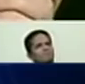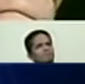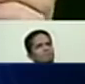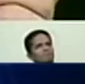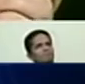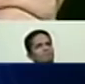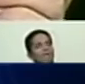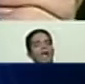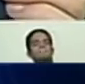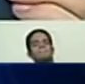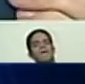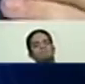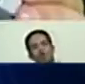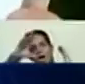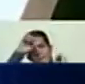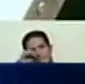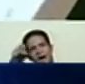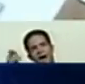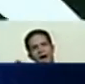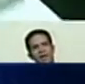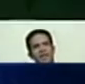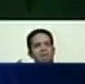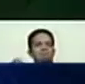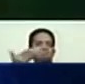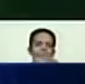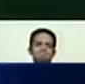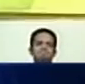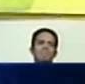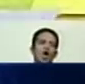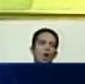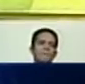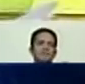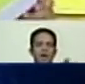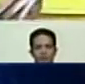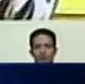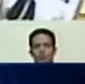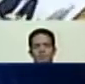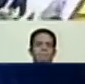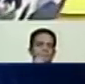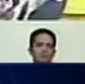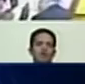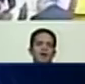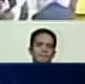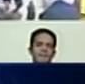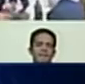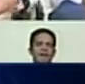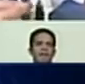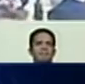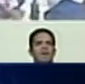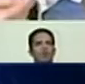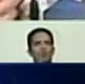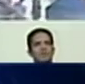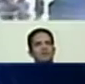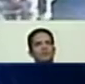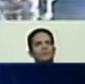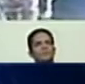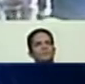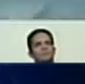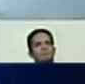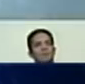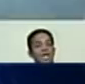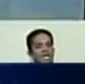un miembro de la embajada también que iba acompañando al encargado de negocios. Ahí está Simón Bolívar,